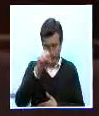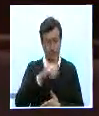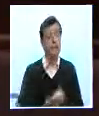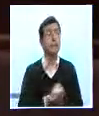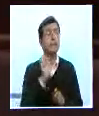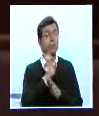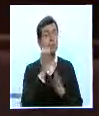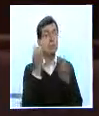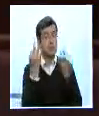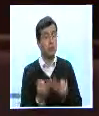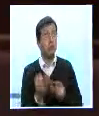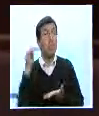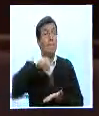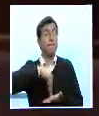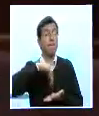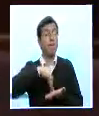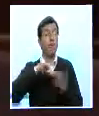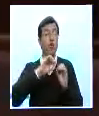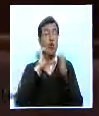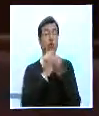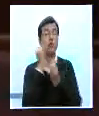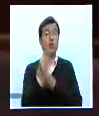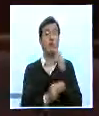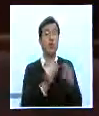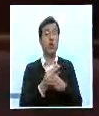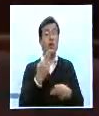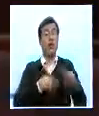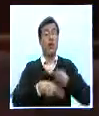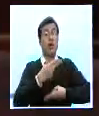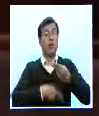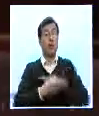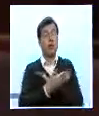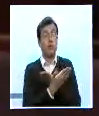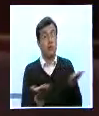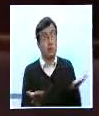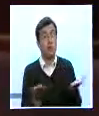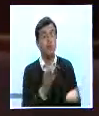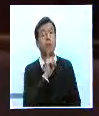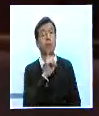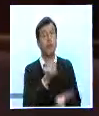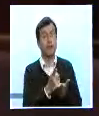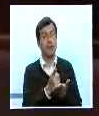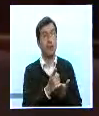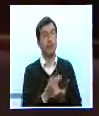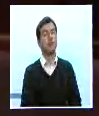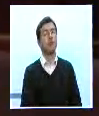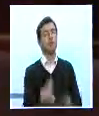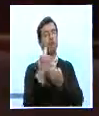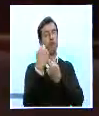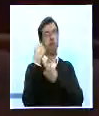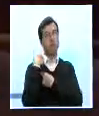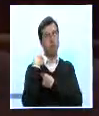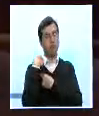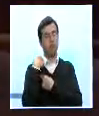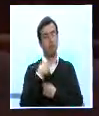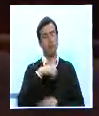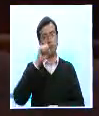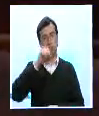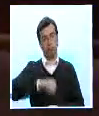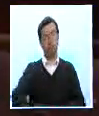ecuador al ser miembro de la organización mundial de comercio también se hace digamos responsable de asumir